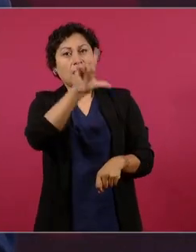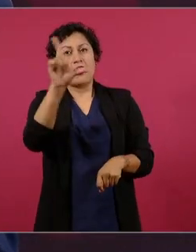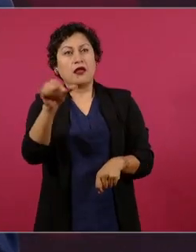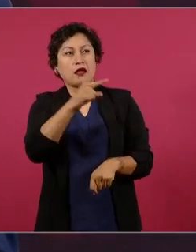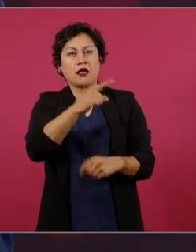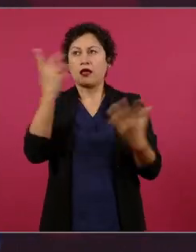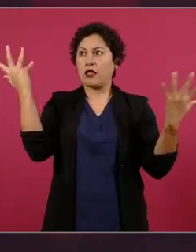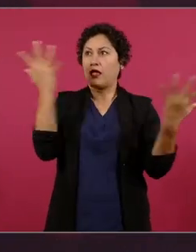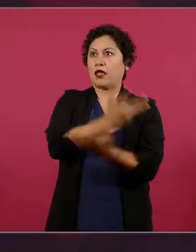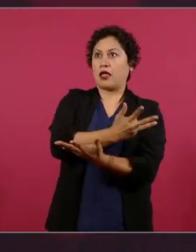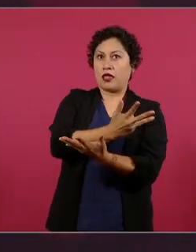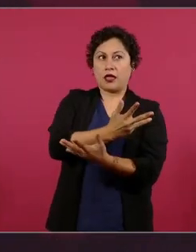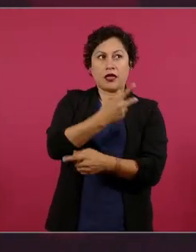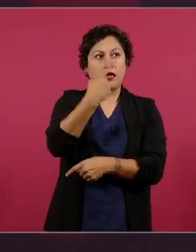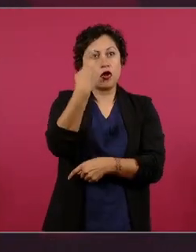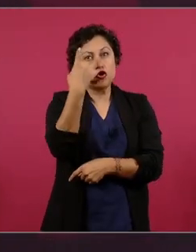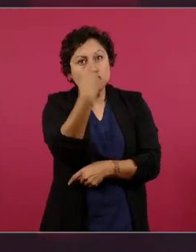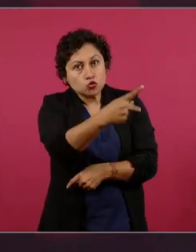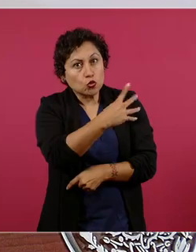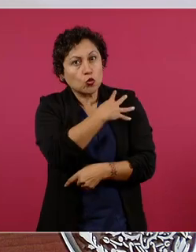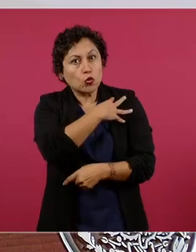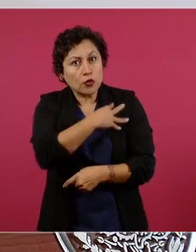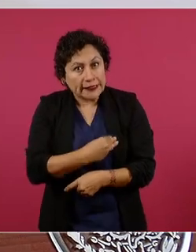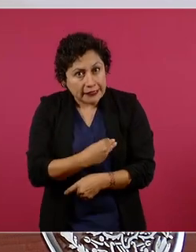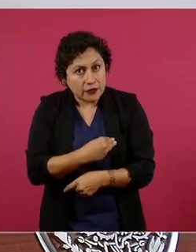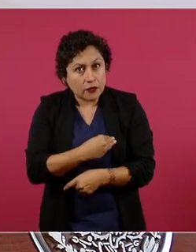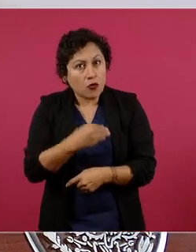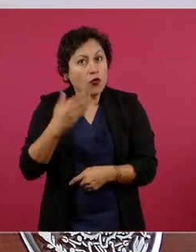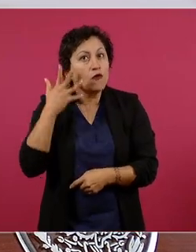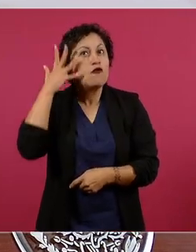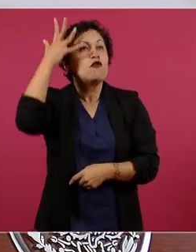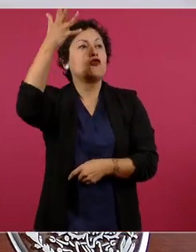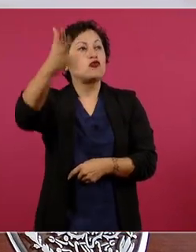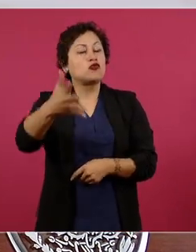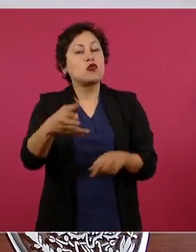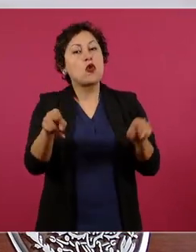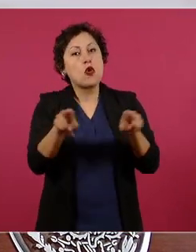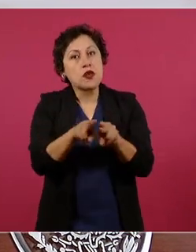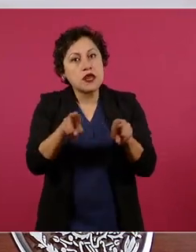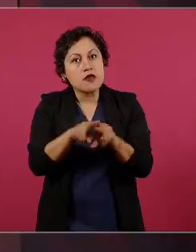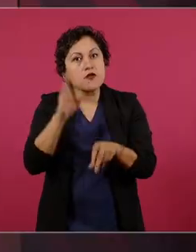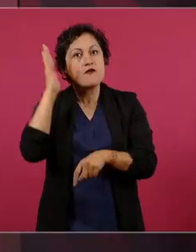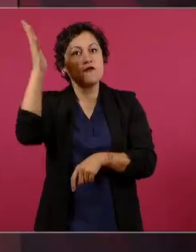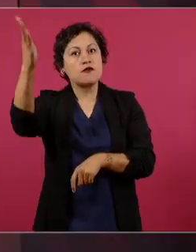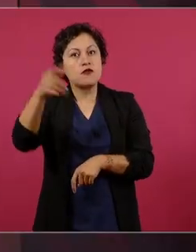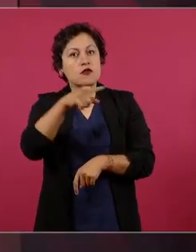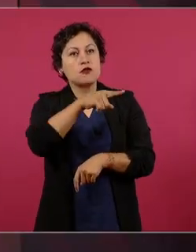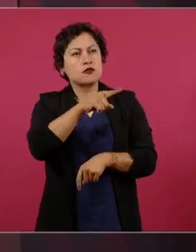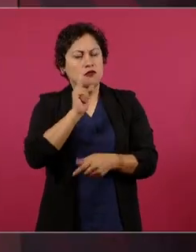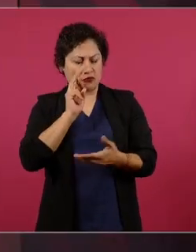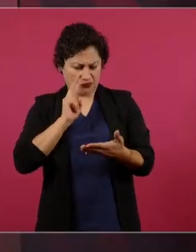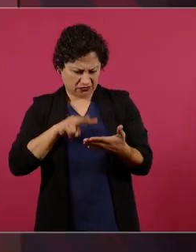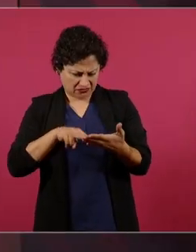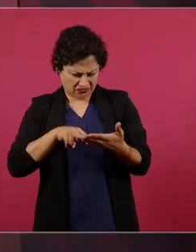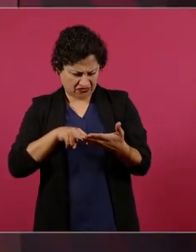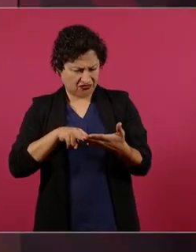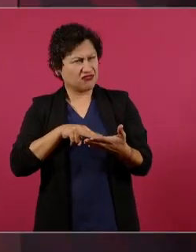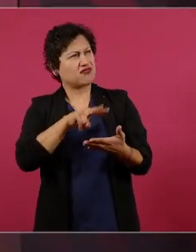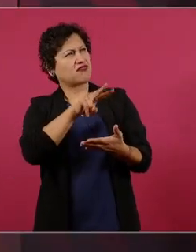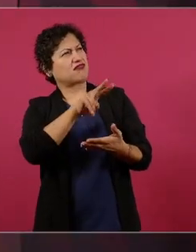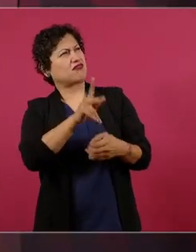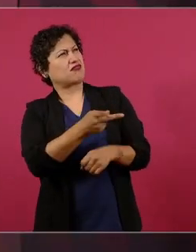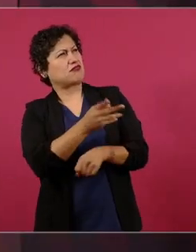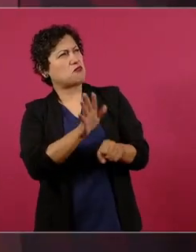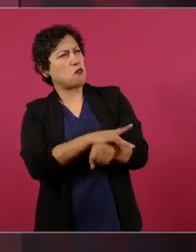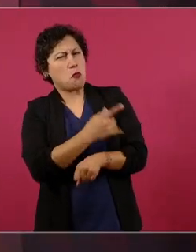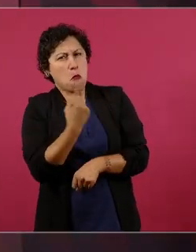a reclamar sus hijos, sus nietos. Oye, papá, mamá, ¿por qué hiciste esto?